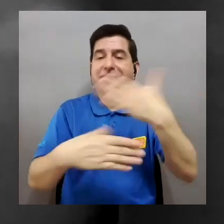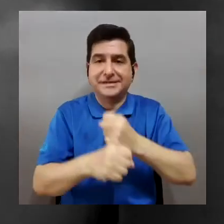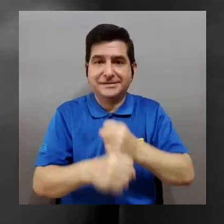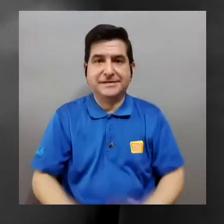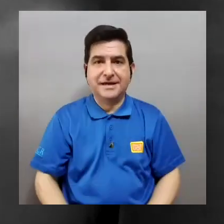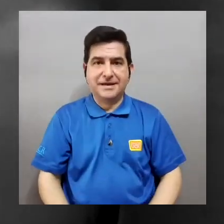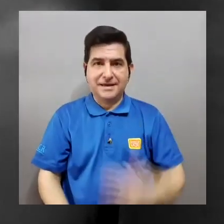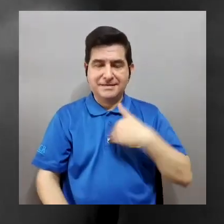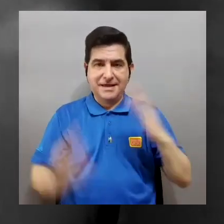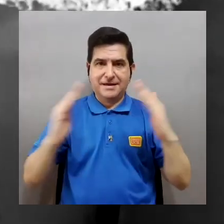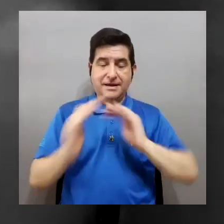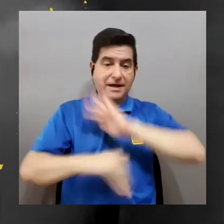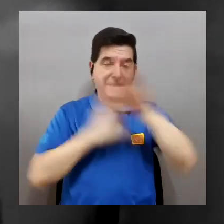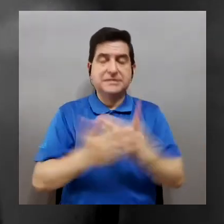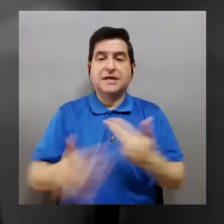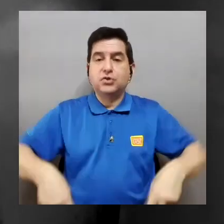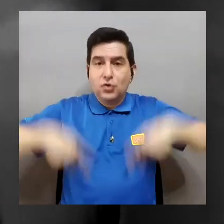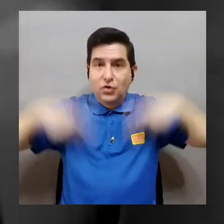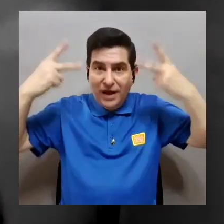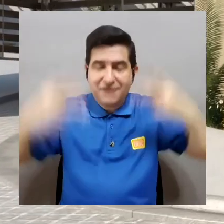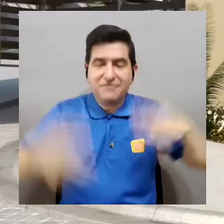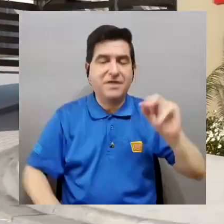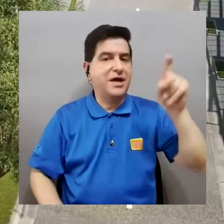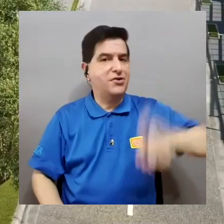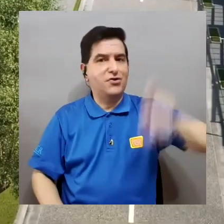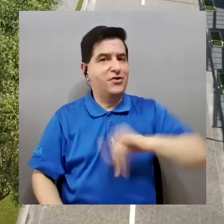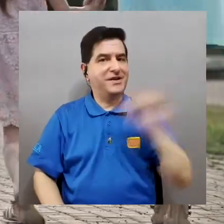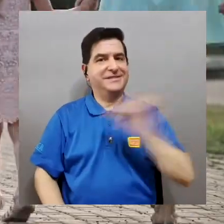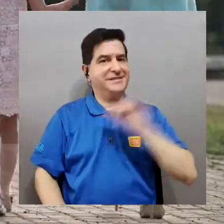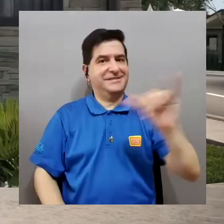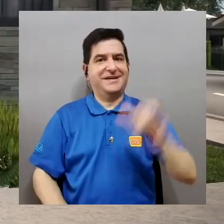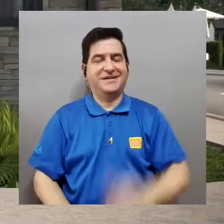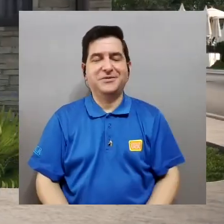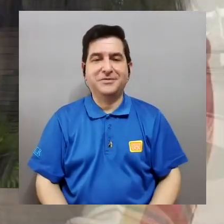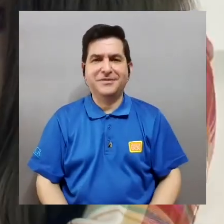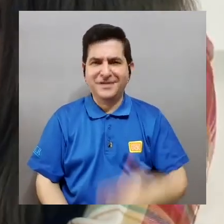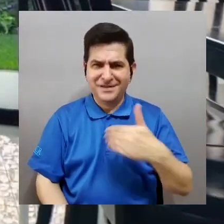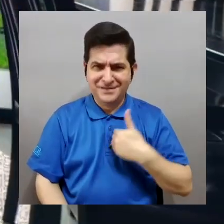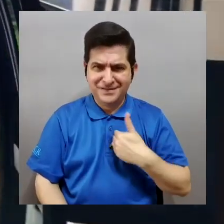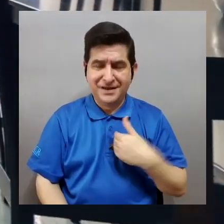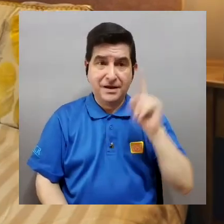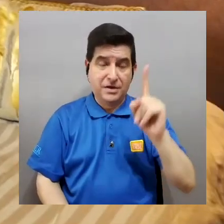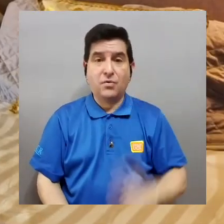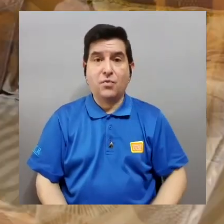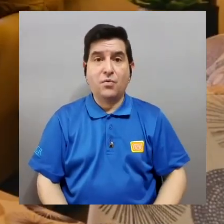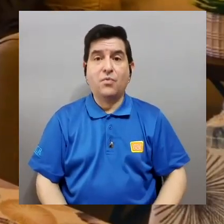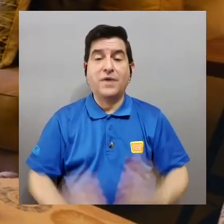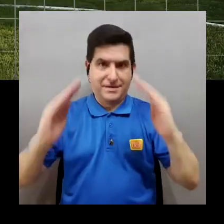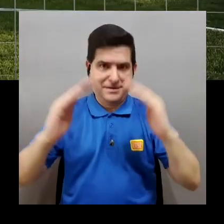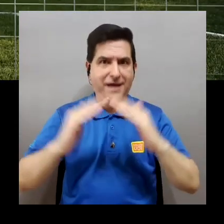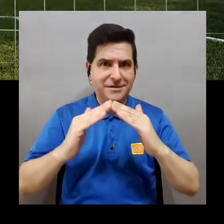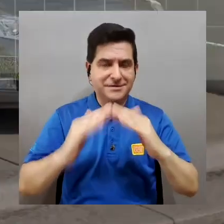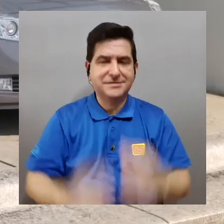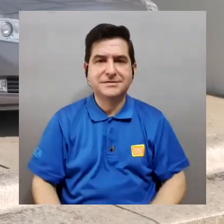El tema de tener una vivienda para toda la vida ya no es necesariamente el anhelo. Entonces, para tener un bien patrimonial como es la